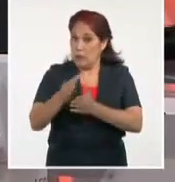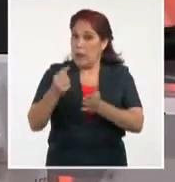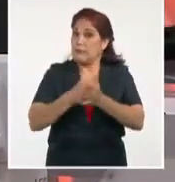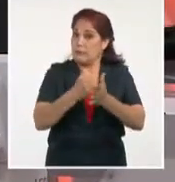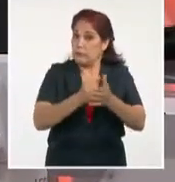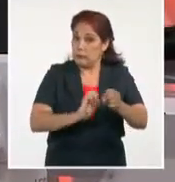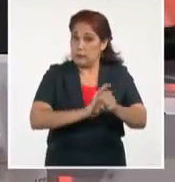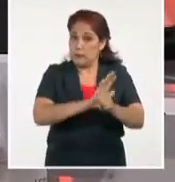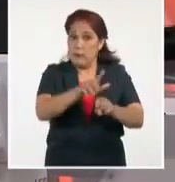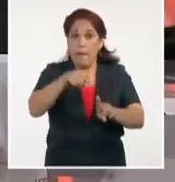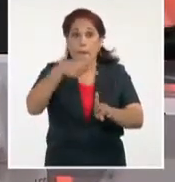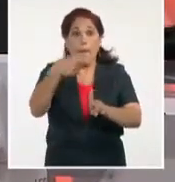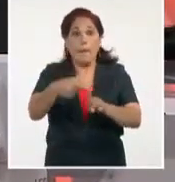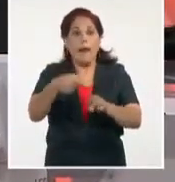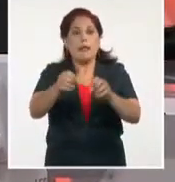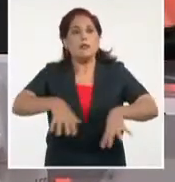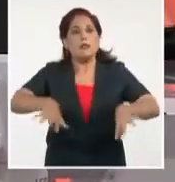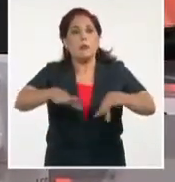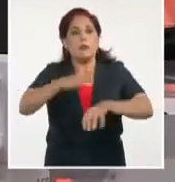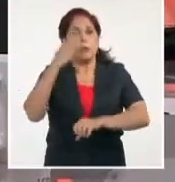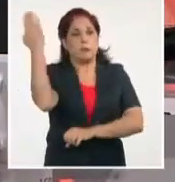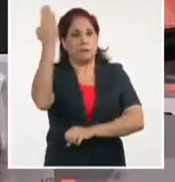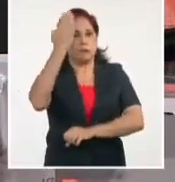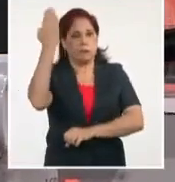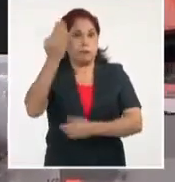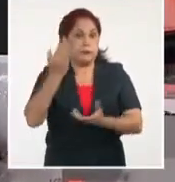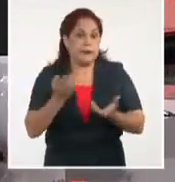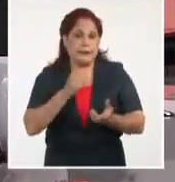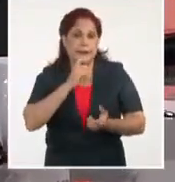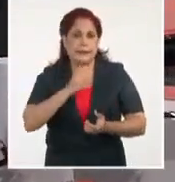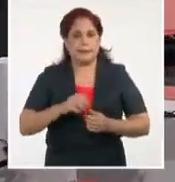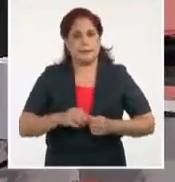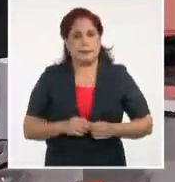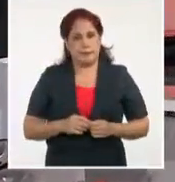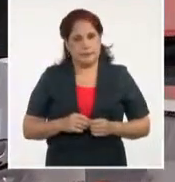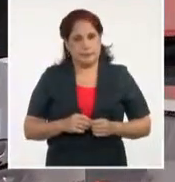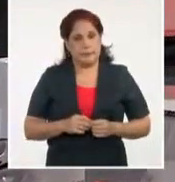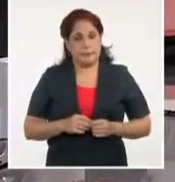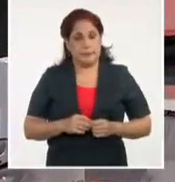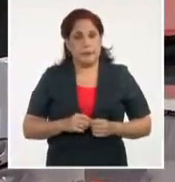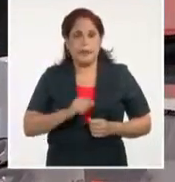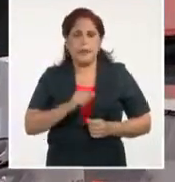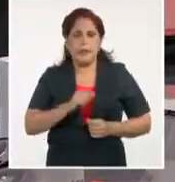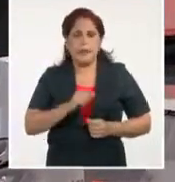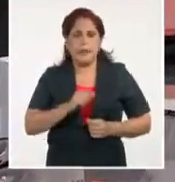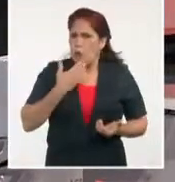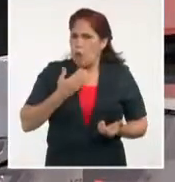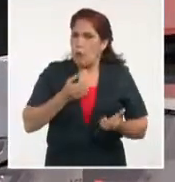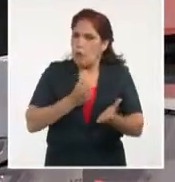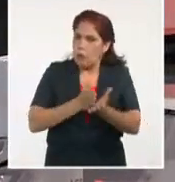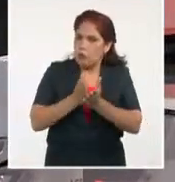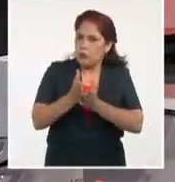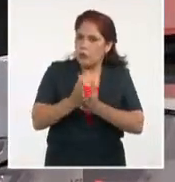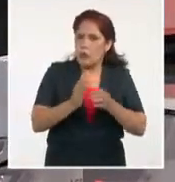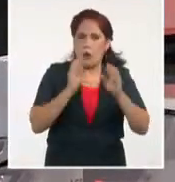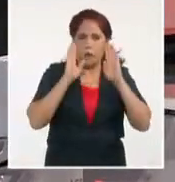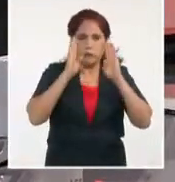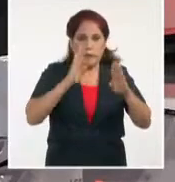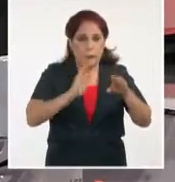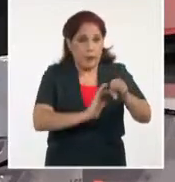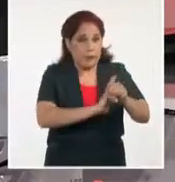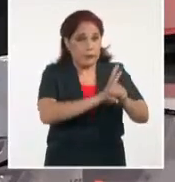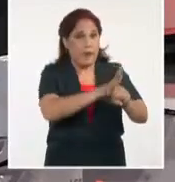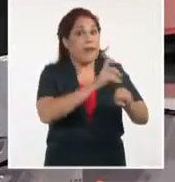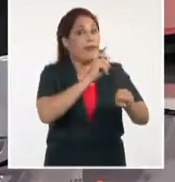la pandemia en las circunstancias de esta tormenta tropical, y por supuesto cómo seguimos con esta batalla